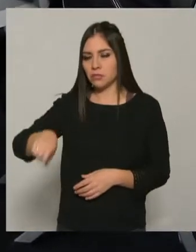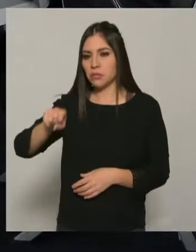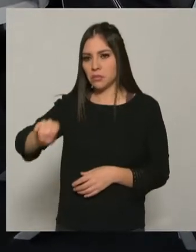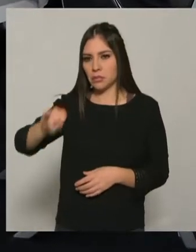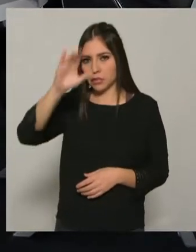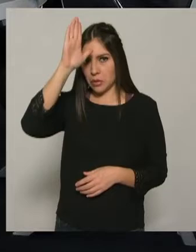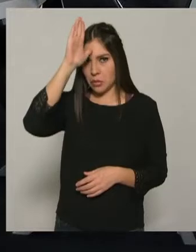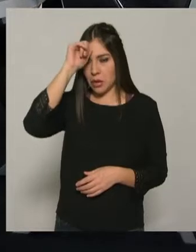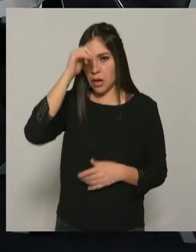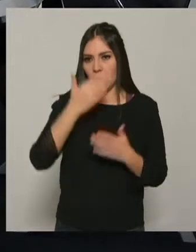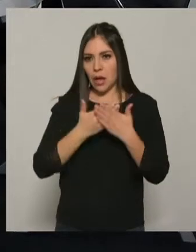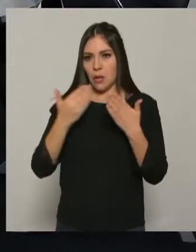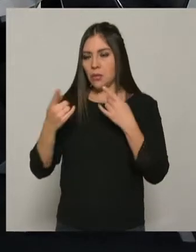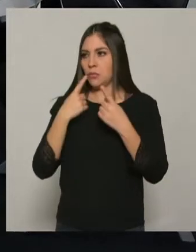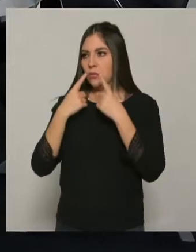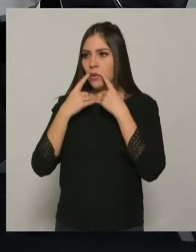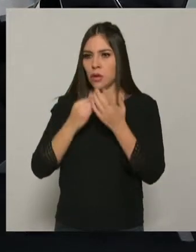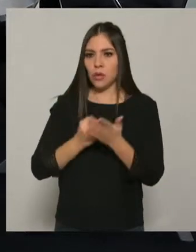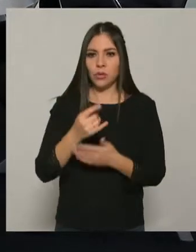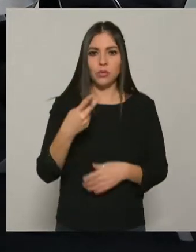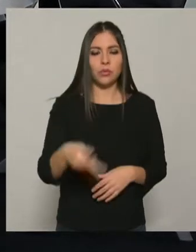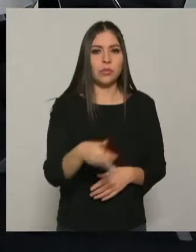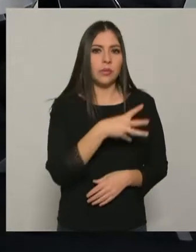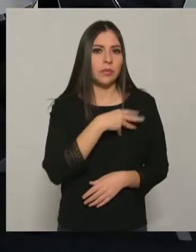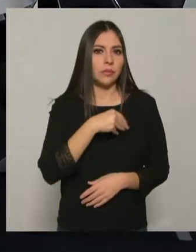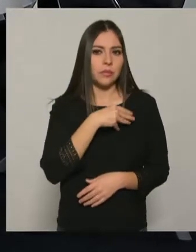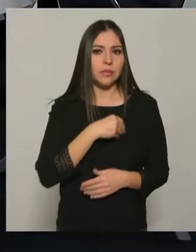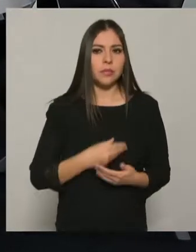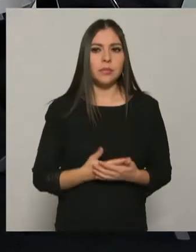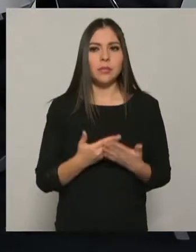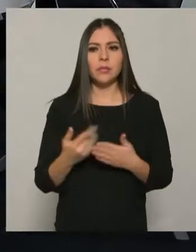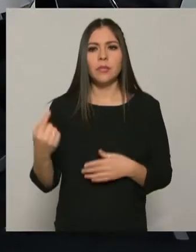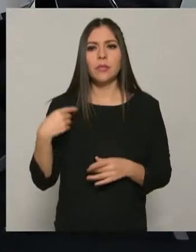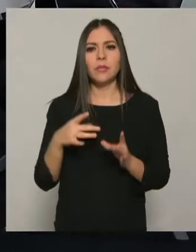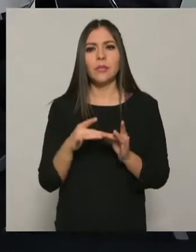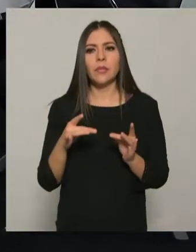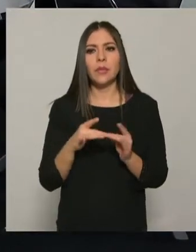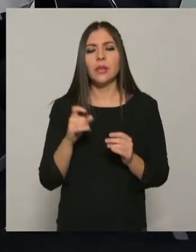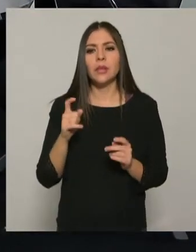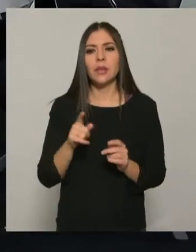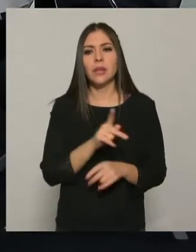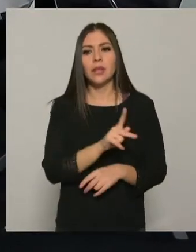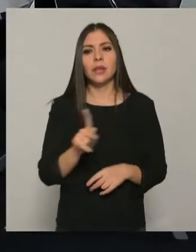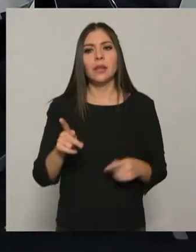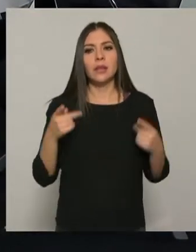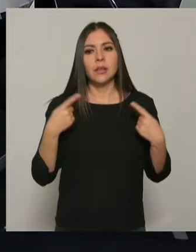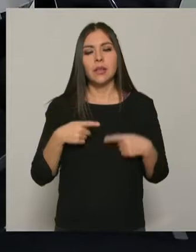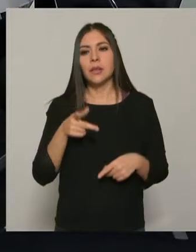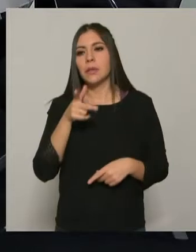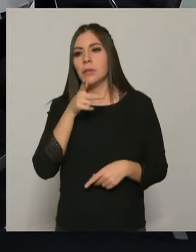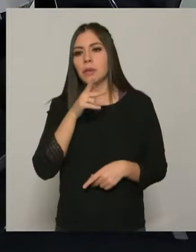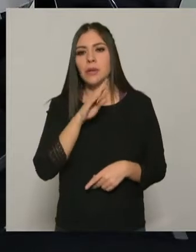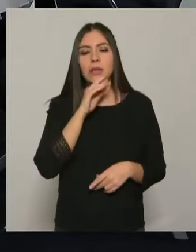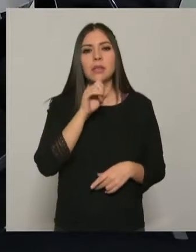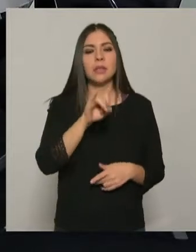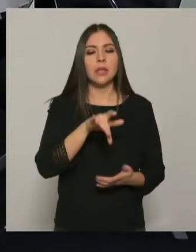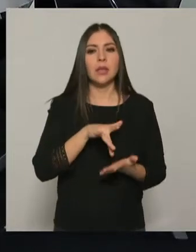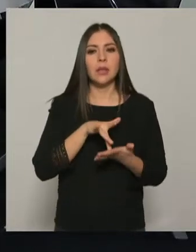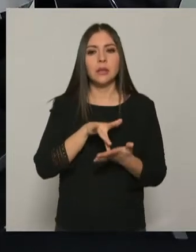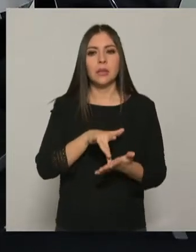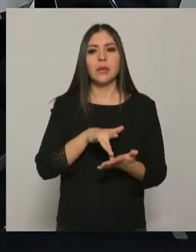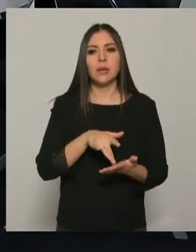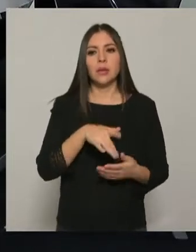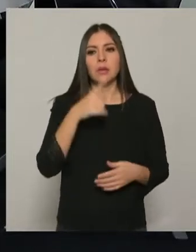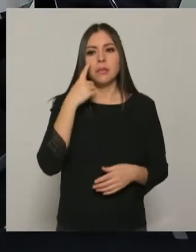en esta decisión que están tomando sus hijos. Gloria, ¿qué nos puedes contar, por ejemplo, de estas personas, de estos papás que sí están a favor